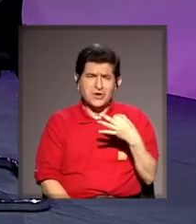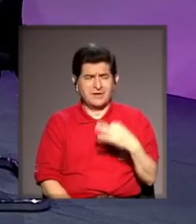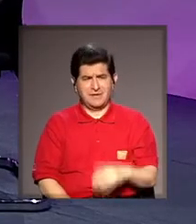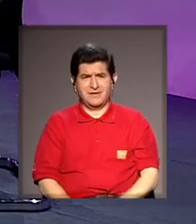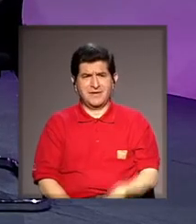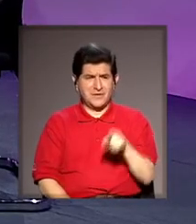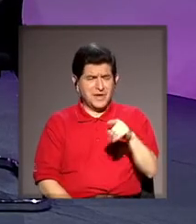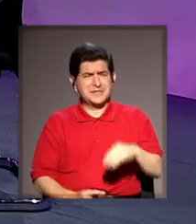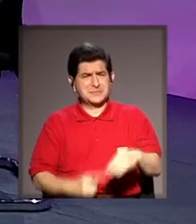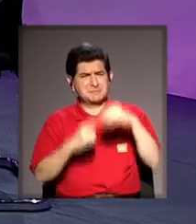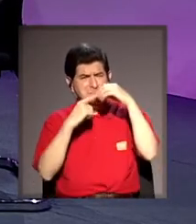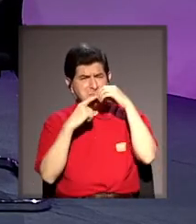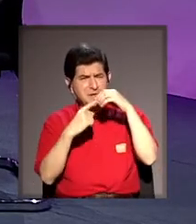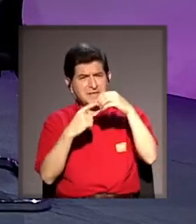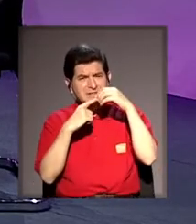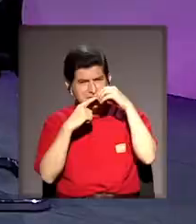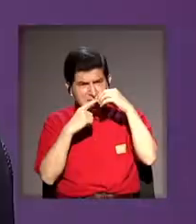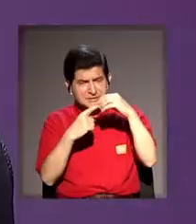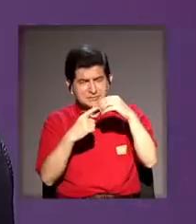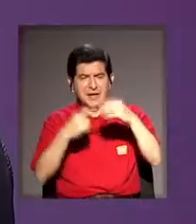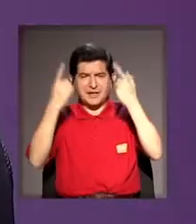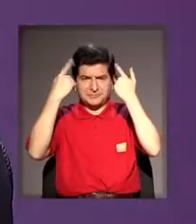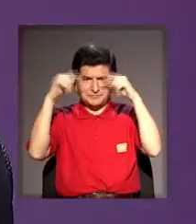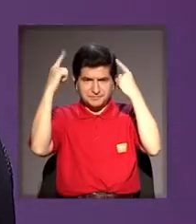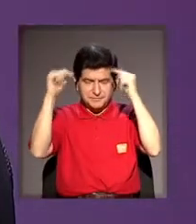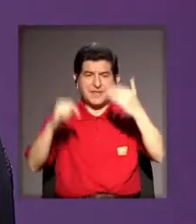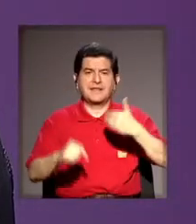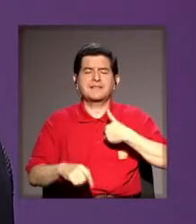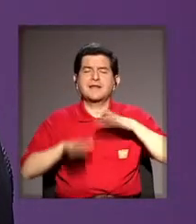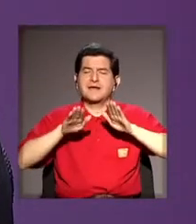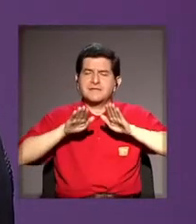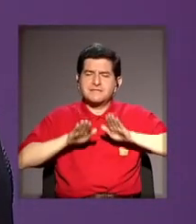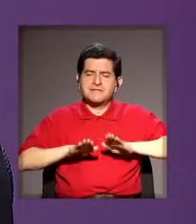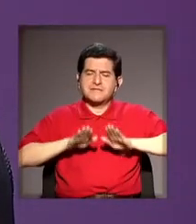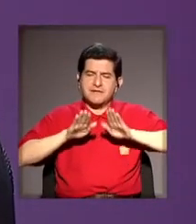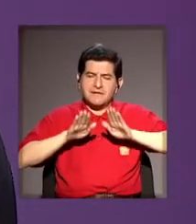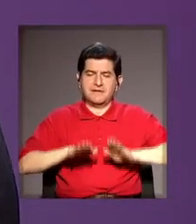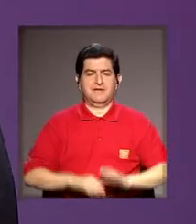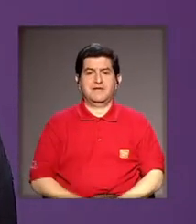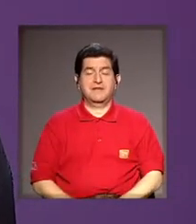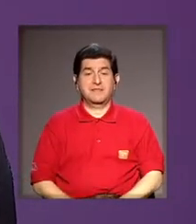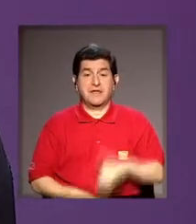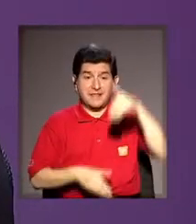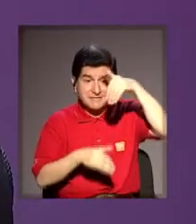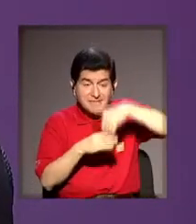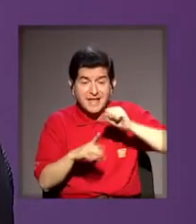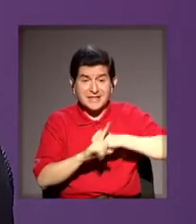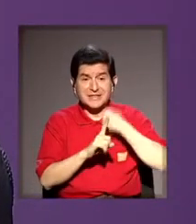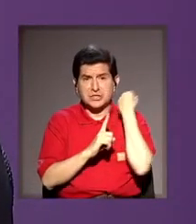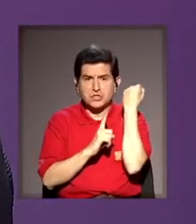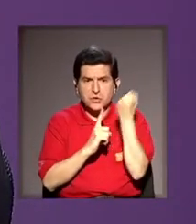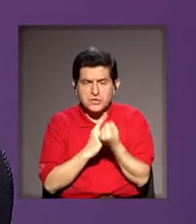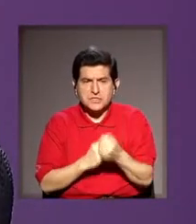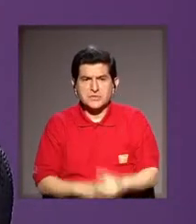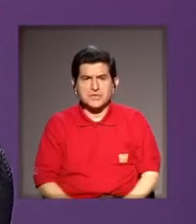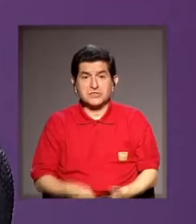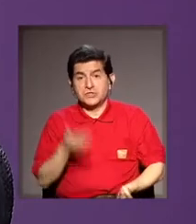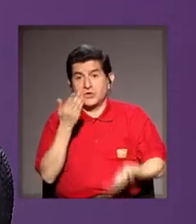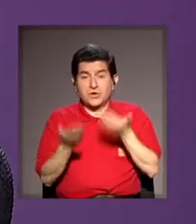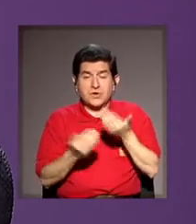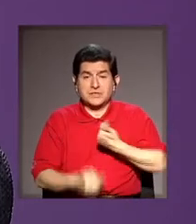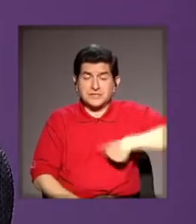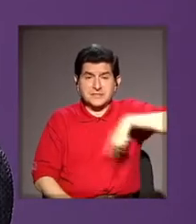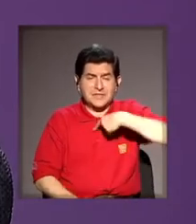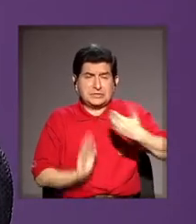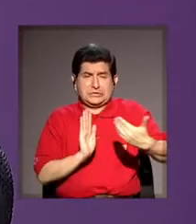principal logro tener un poquito de tranquilidad en medio de todas estas situaciones que nos ponen así como en el ojo del